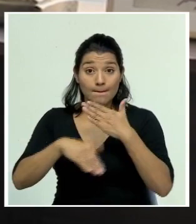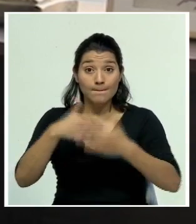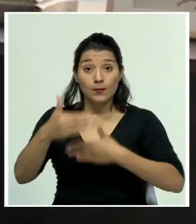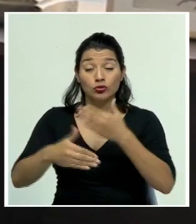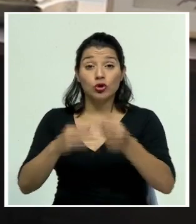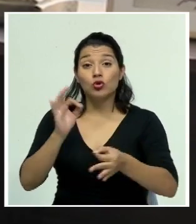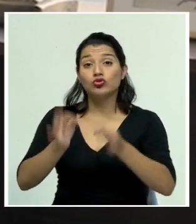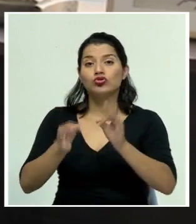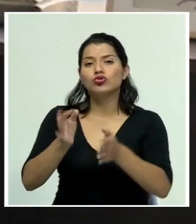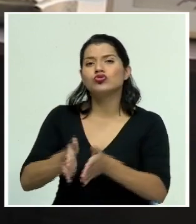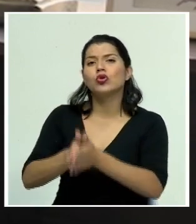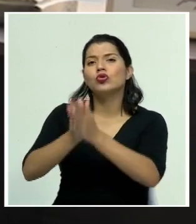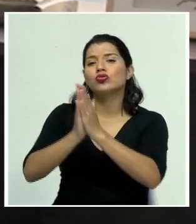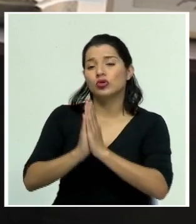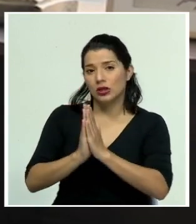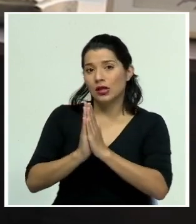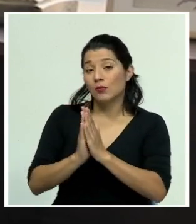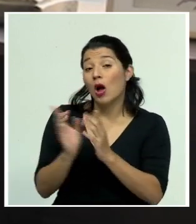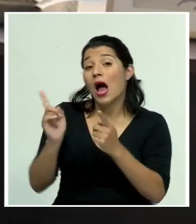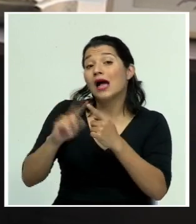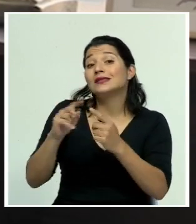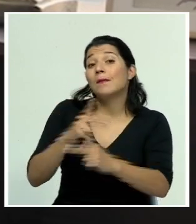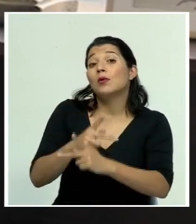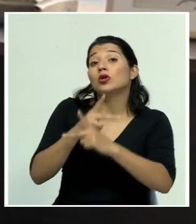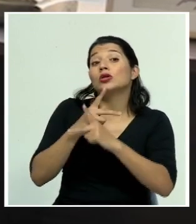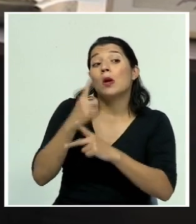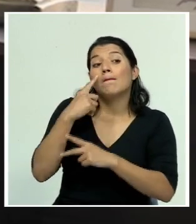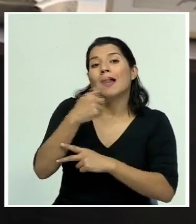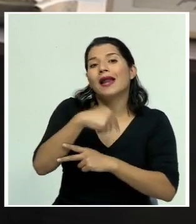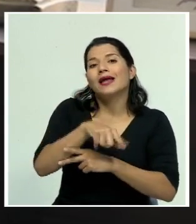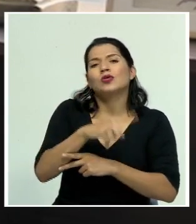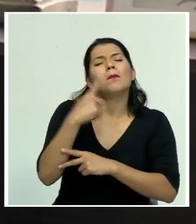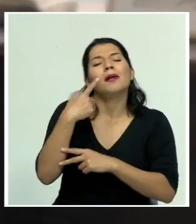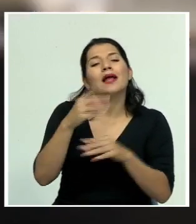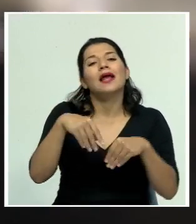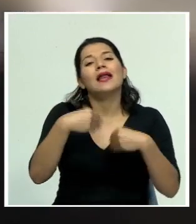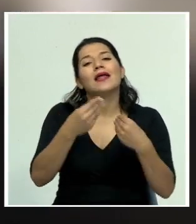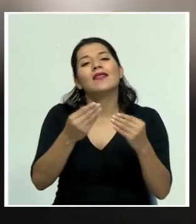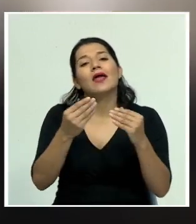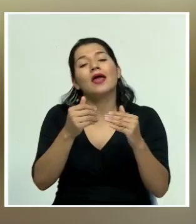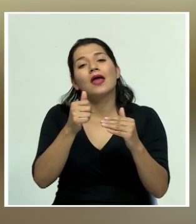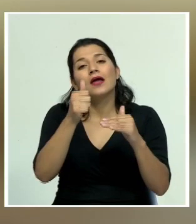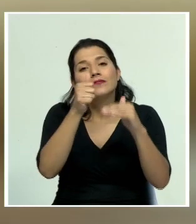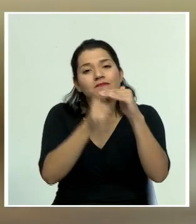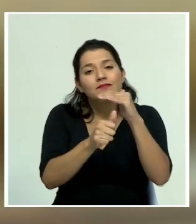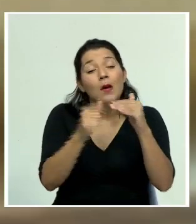judiciales solicitamos hasta medidas cautelares para que se les dé un asilo temporal mientras se tramita el expediente.